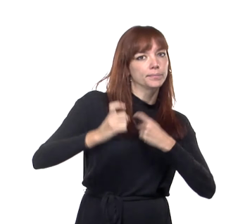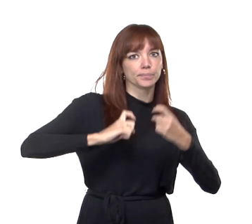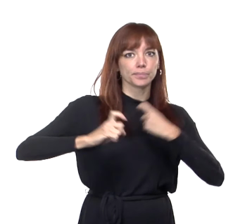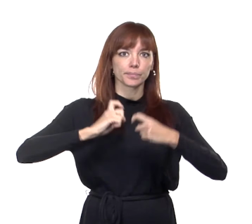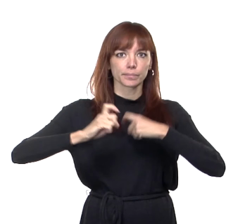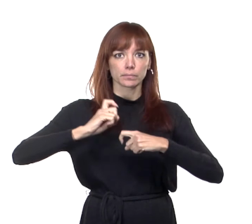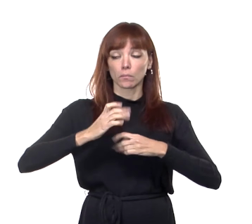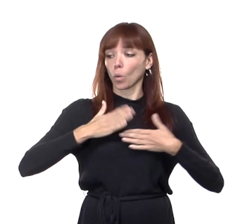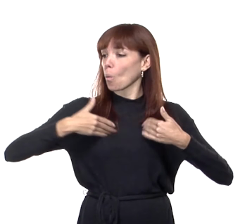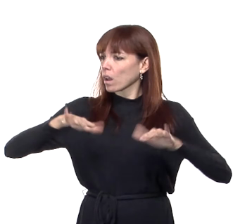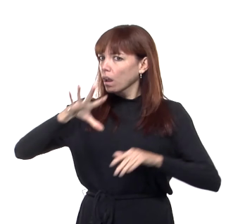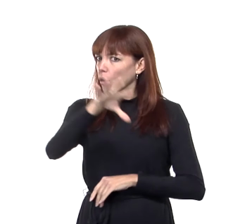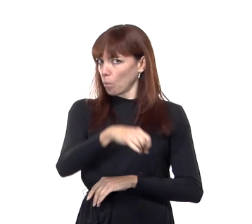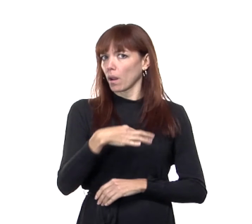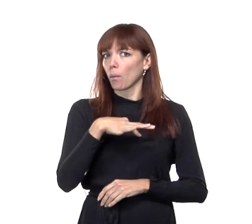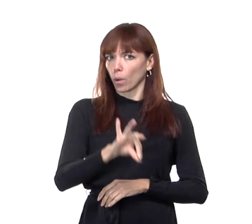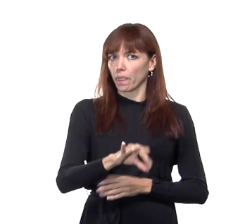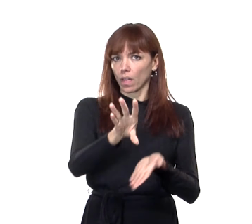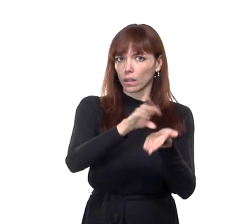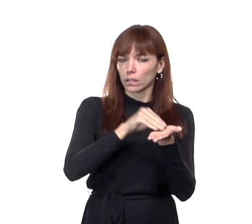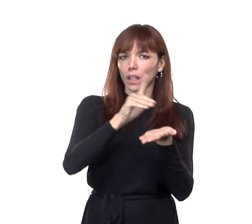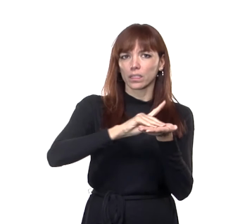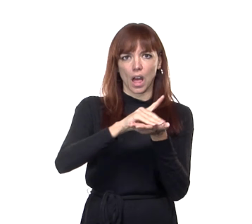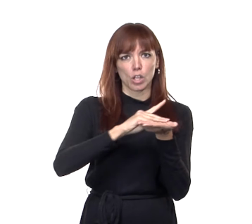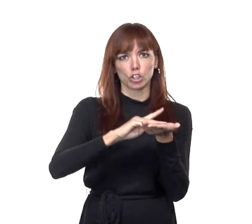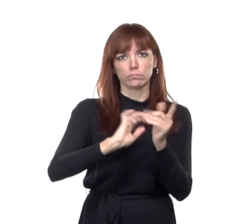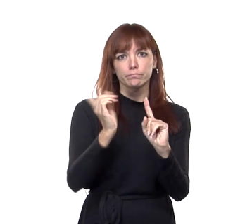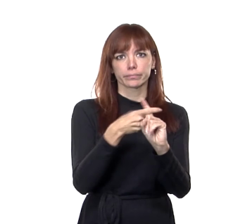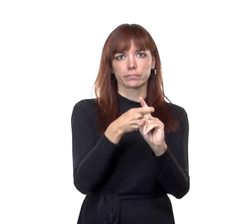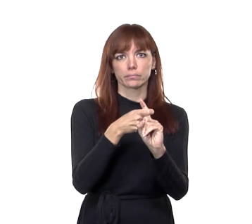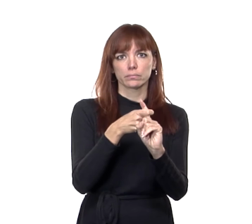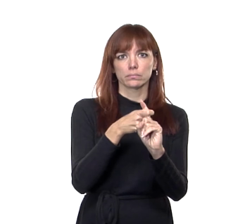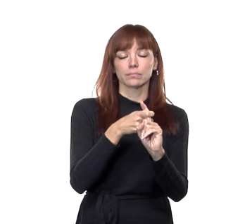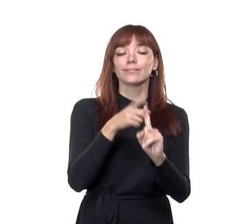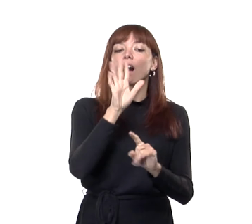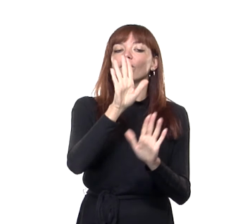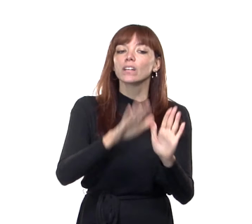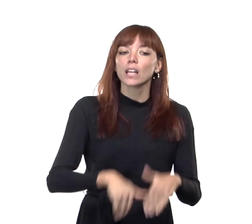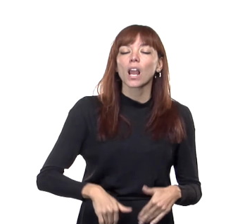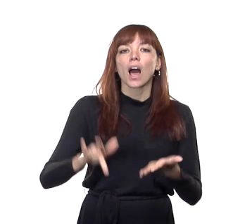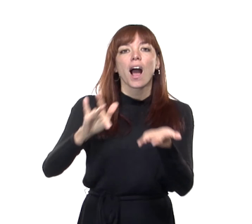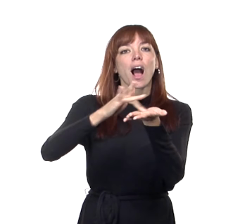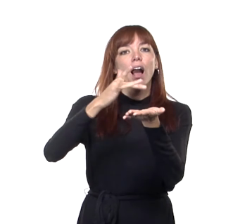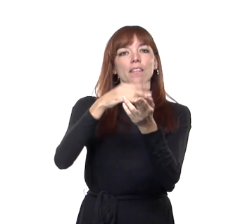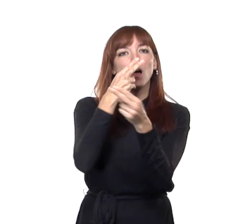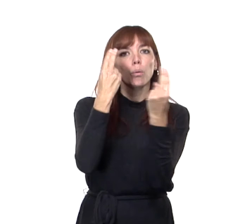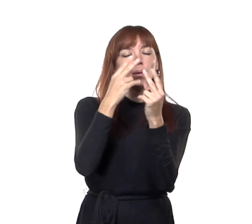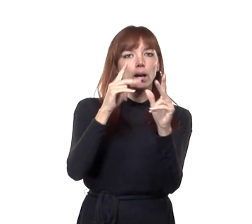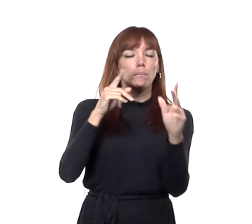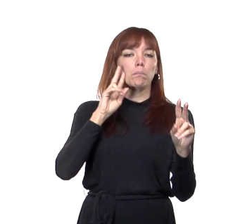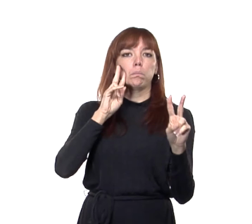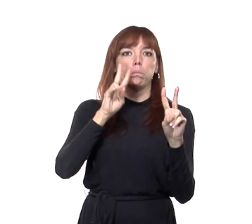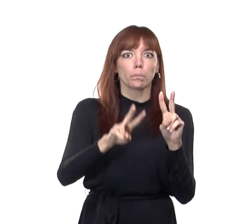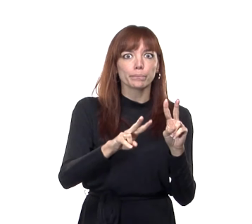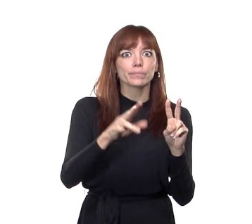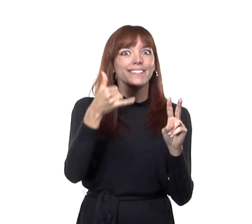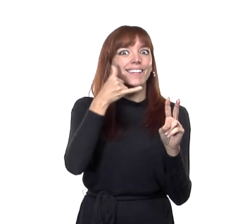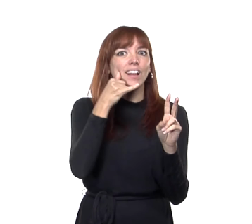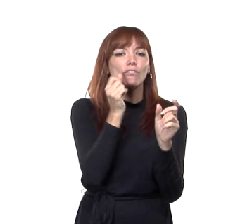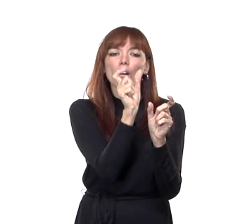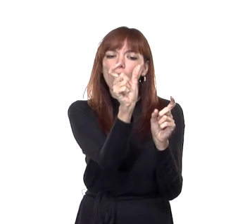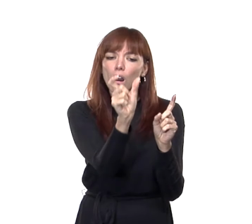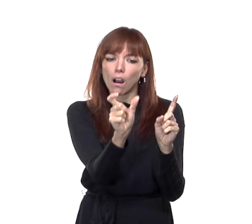datos que cualquiera puede comprar estos datos triangularon con la agenda pública del presidente y sido en cuenta que hay un teléfono que siempre estaba por ahí